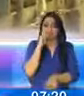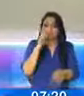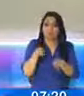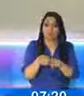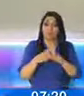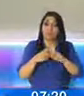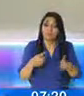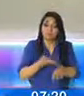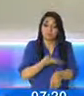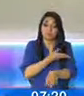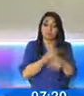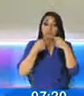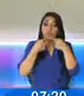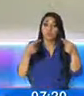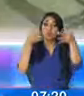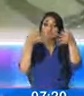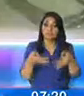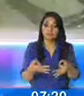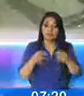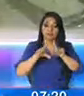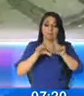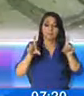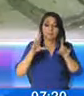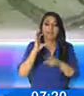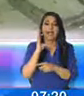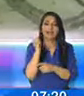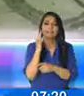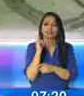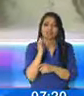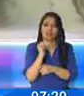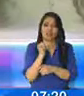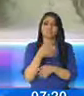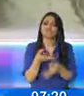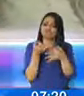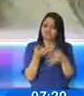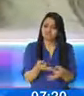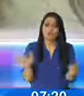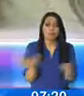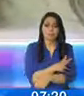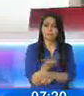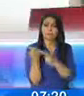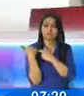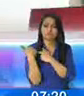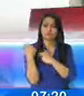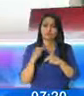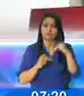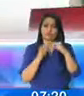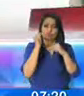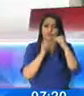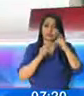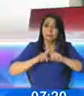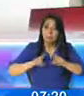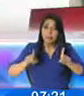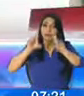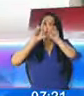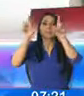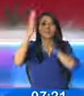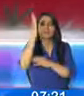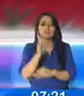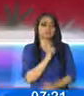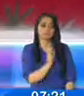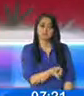través de un comunicado oficial acciona ratificó su compromiso por asumir la totalidad de la obra mientras la empresa brasileña